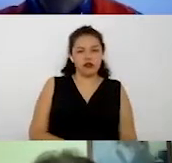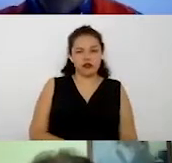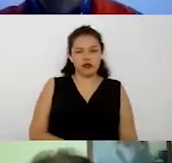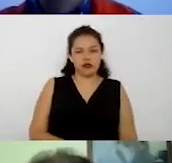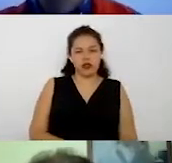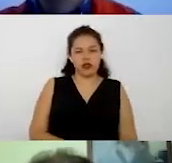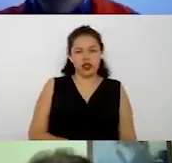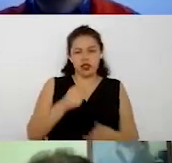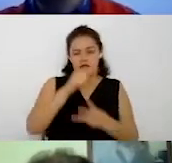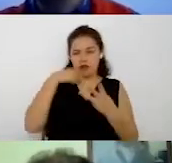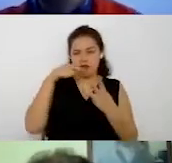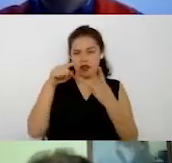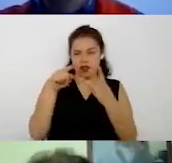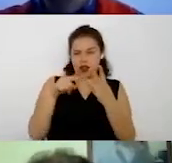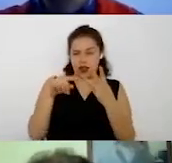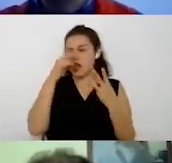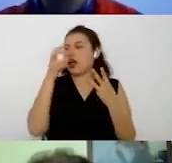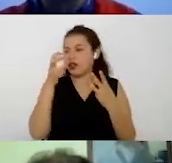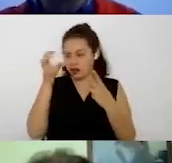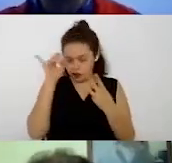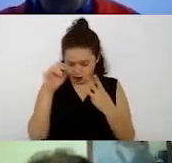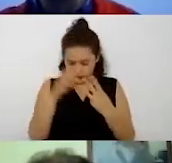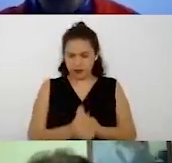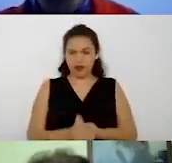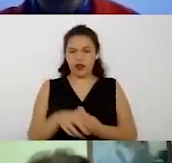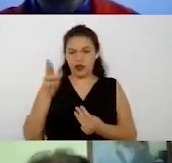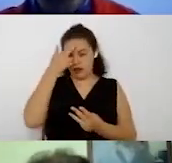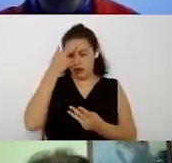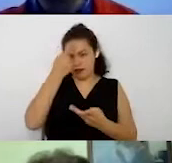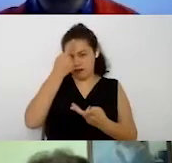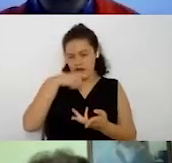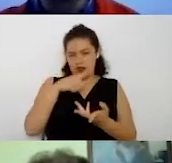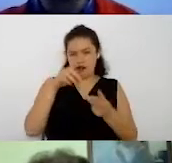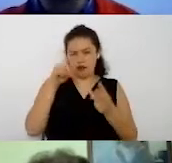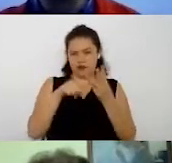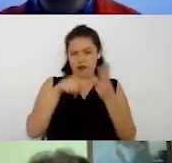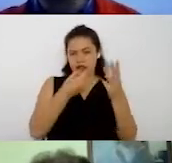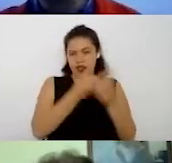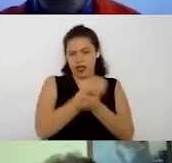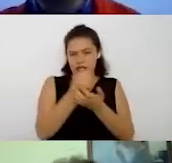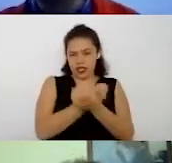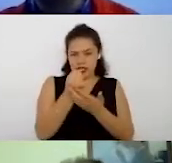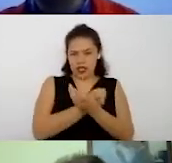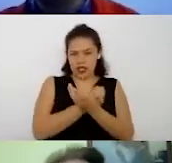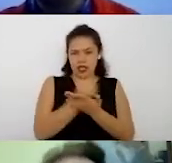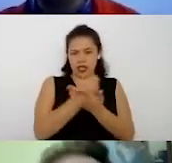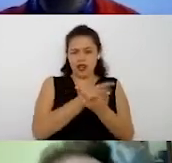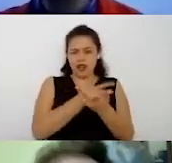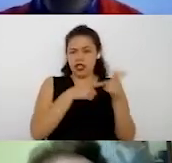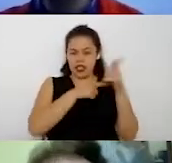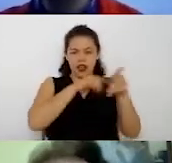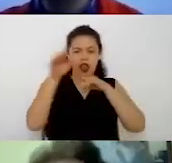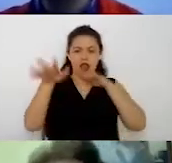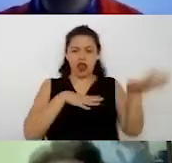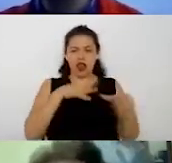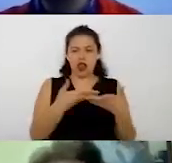Exteriorizada. Exactamente. Recordemos que en las exteriorizadas la sangre va a fluir por cualquier orificio natural de nuestro cuerpo. En este caso,